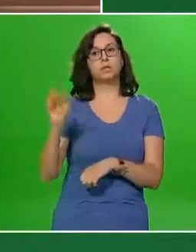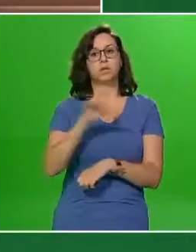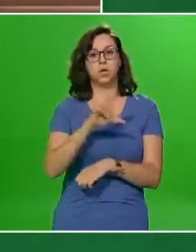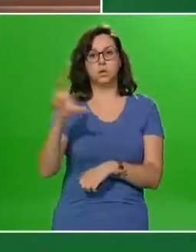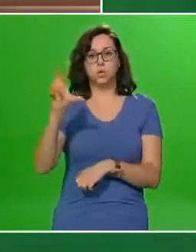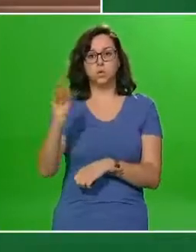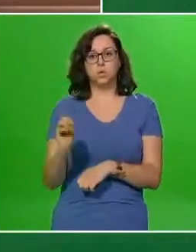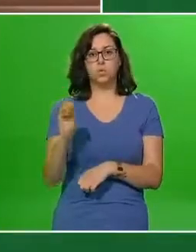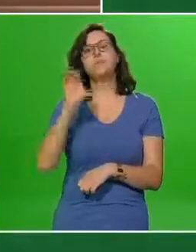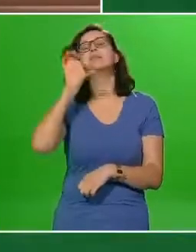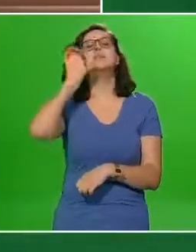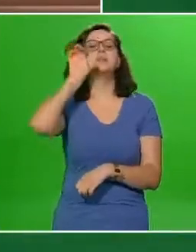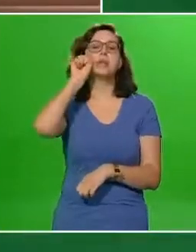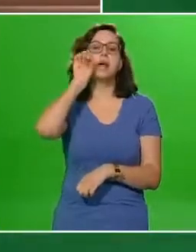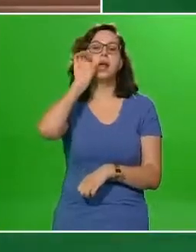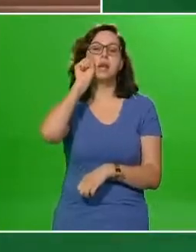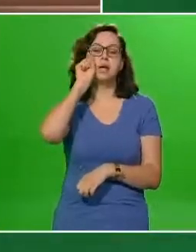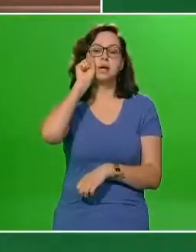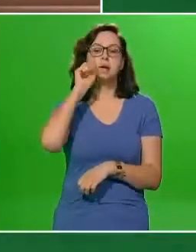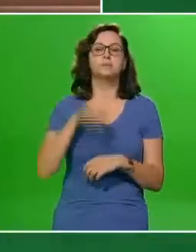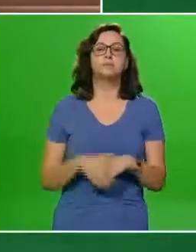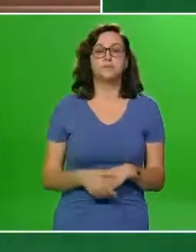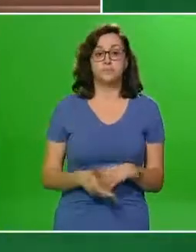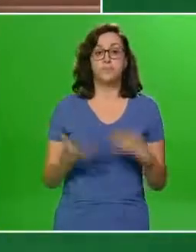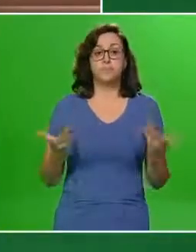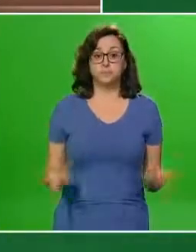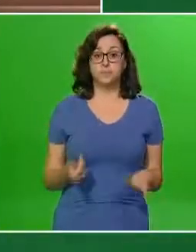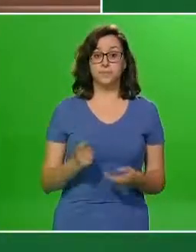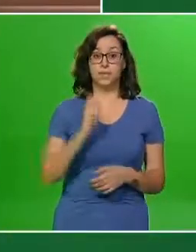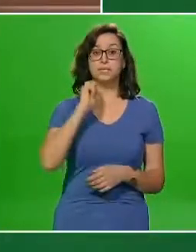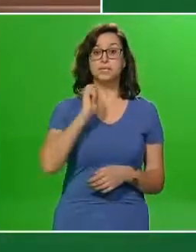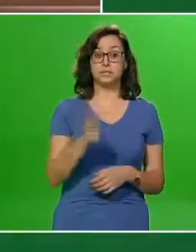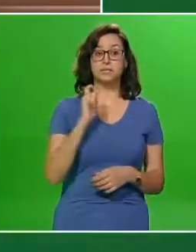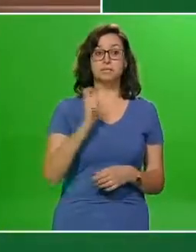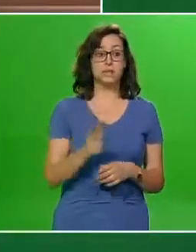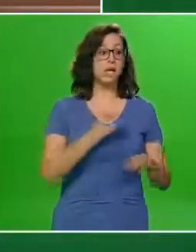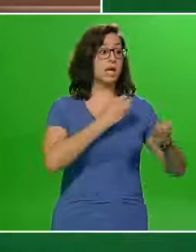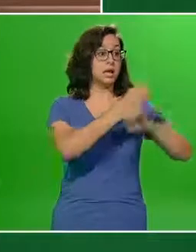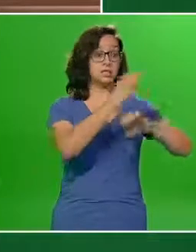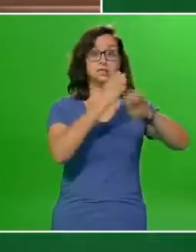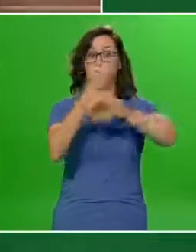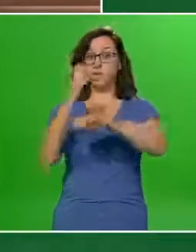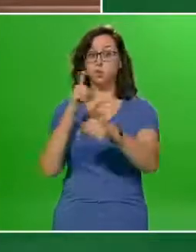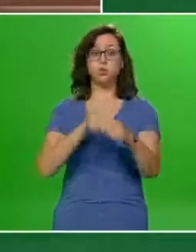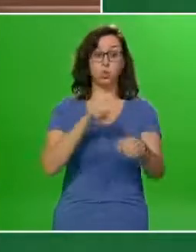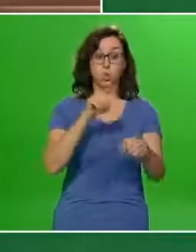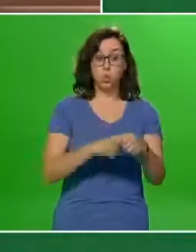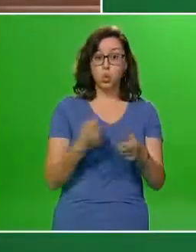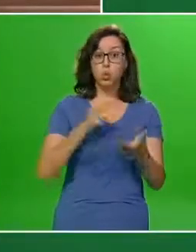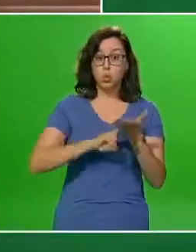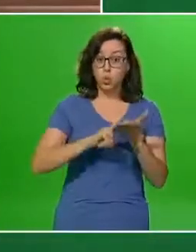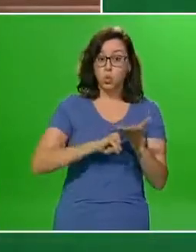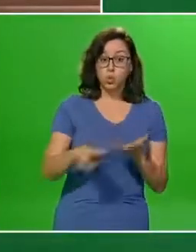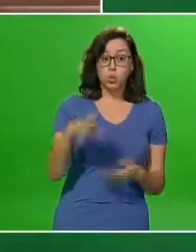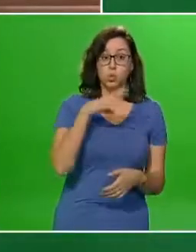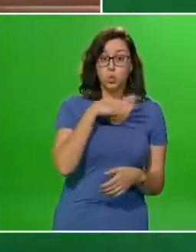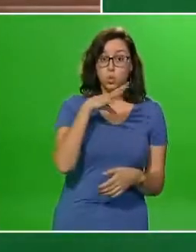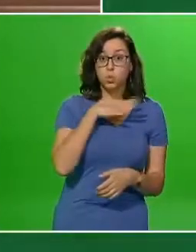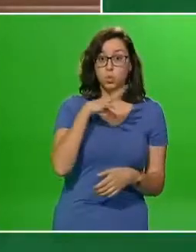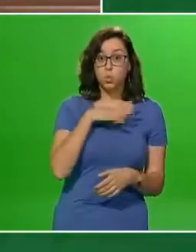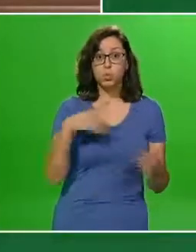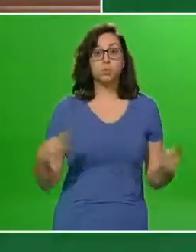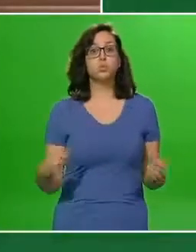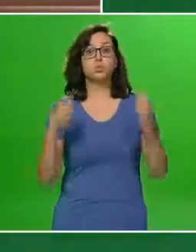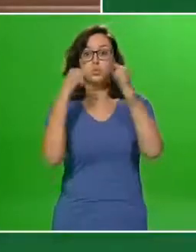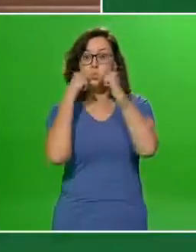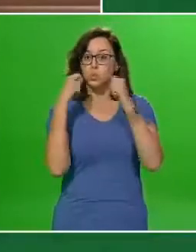con semáforo naranja. Esto quiere decir que aún en las entidades verdes es importante siempre considerar las medidas